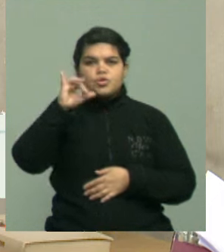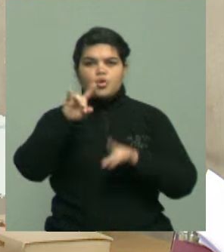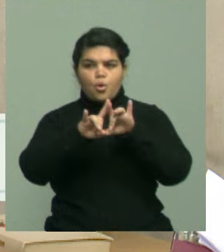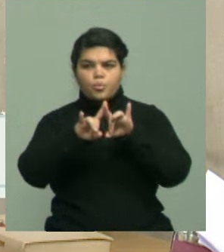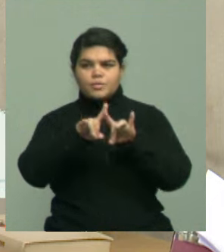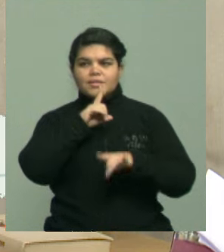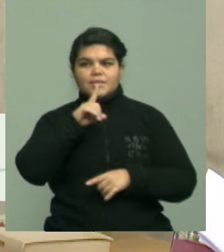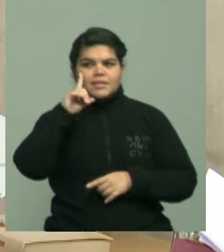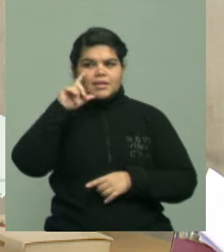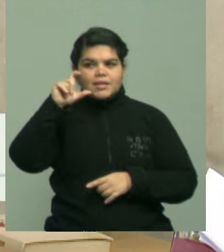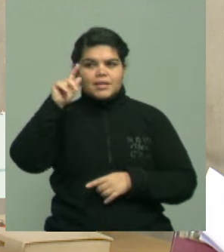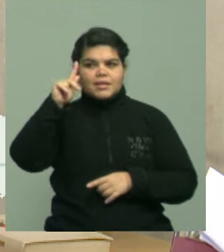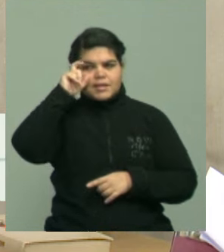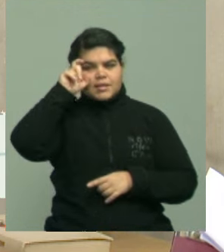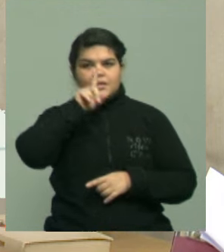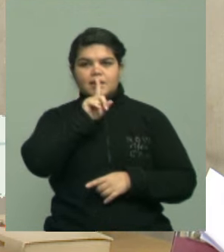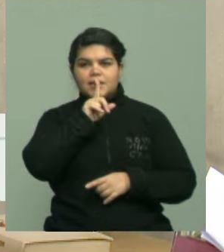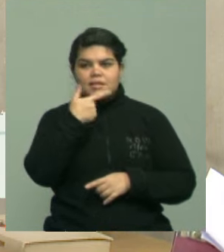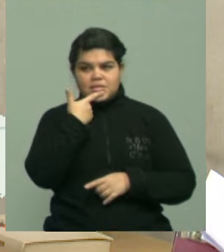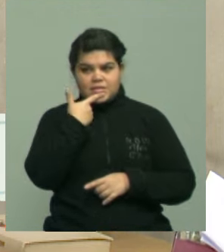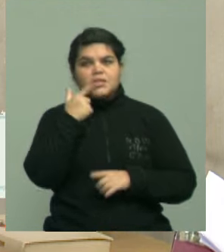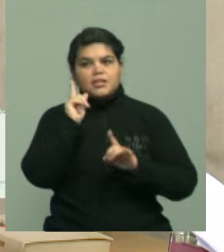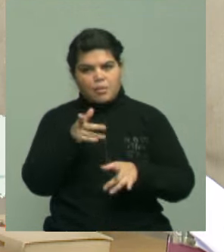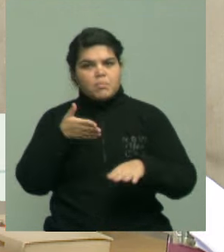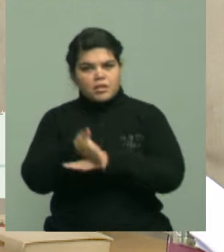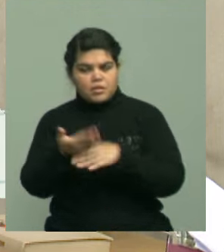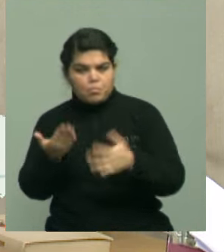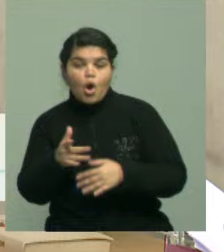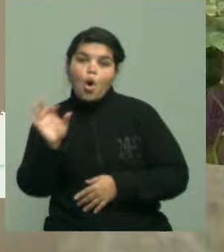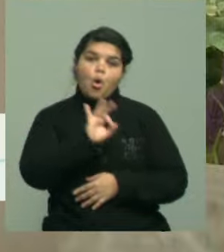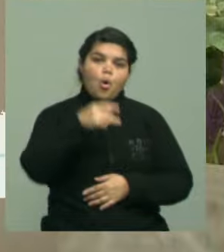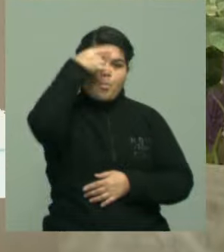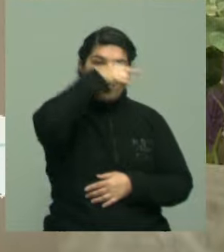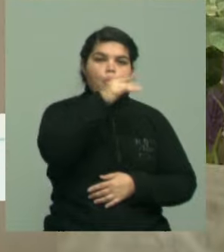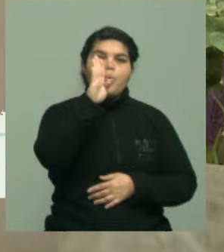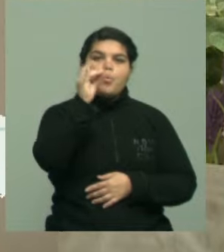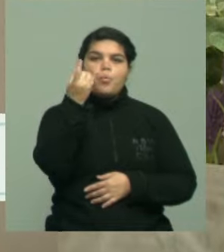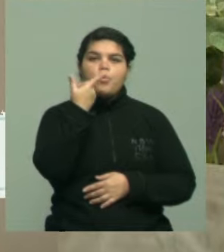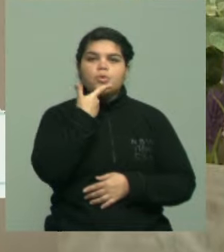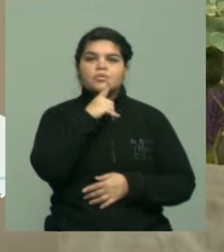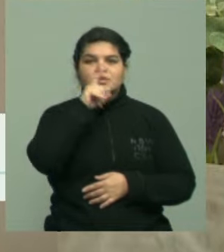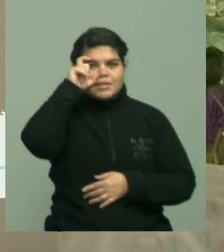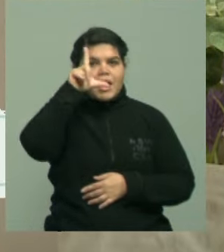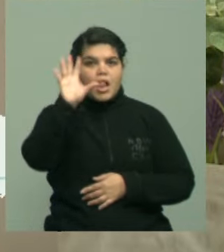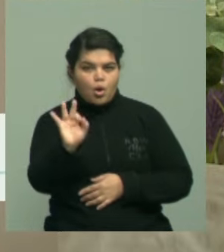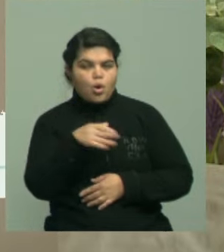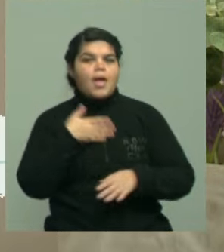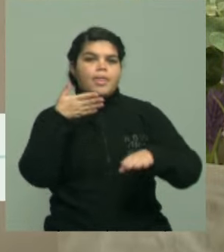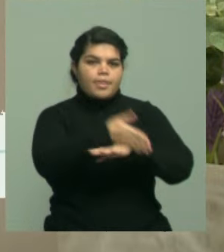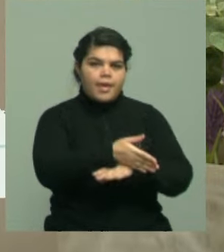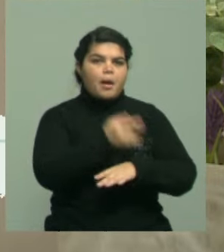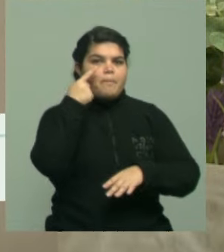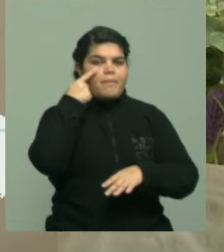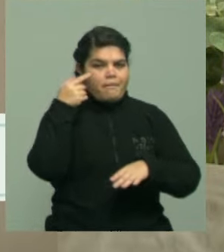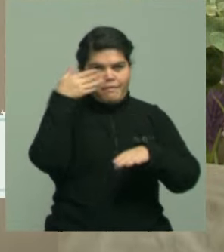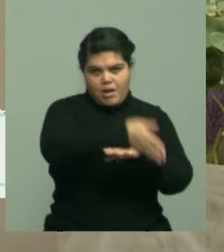Ahí también están disponibles y obviamente presencialmente en el Ángel Bustelo. Muy bien. Bueno, recordamos entonces, 17 y 18 de